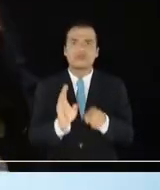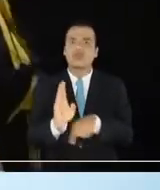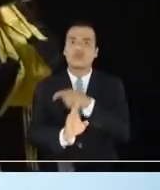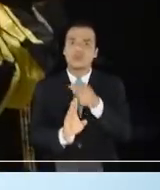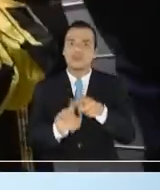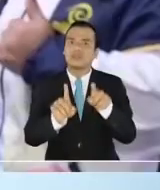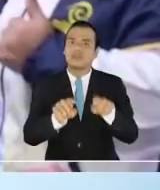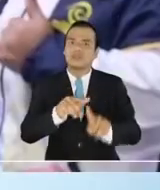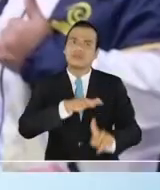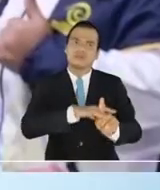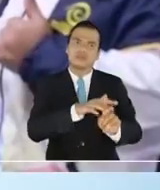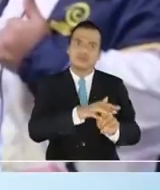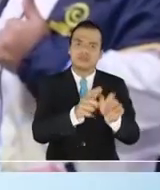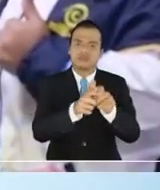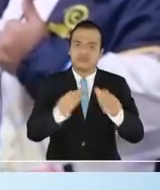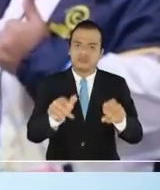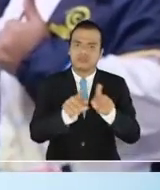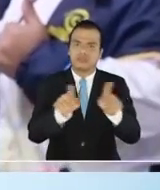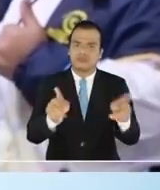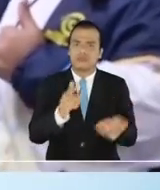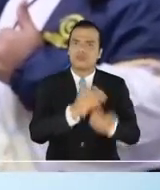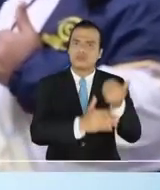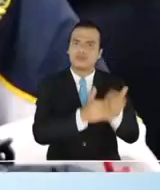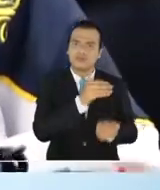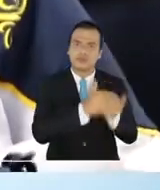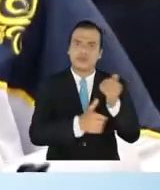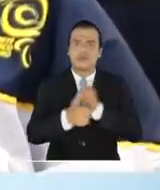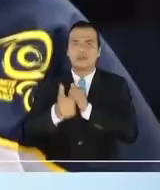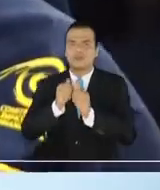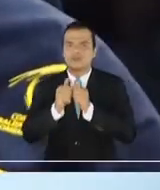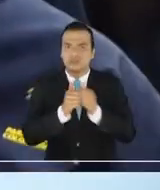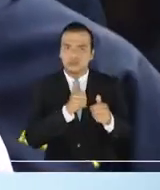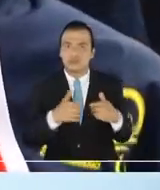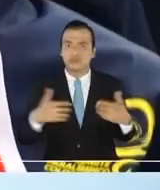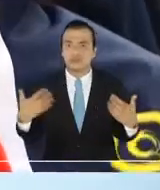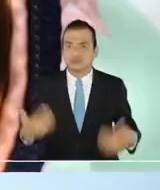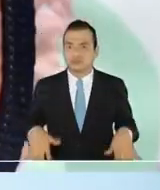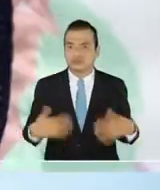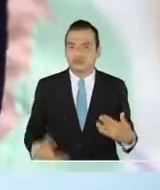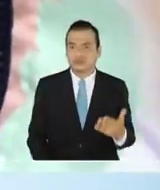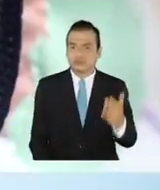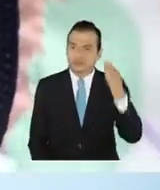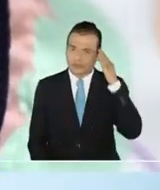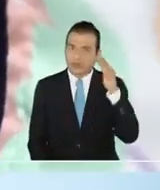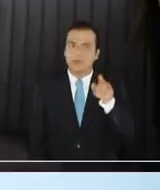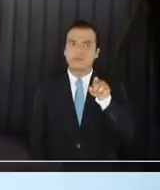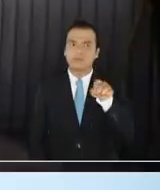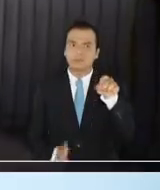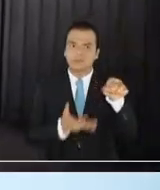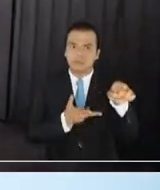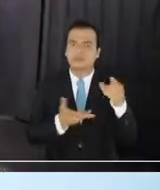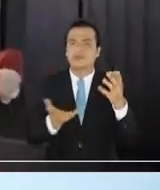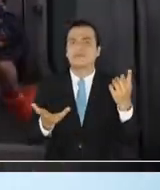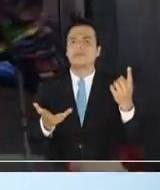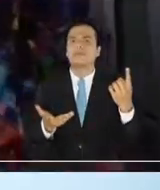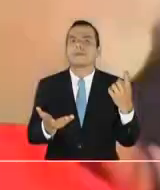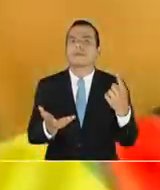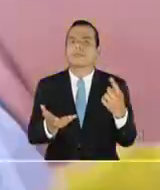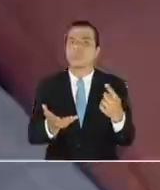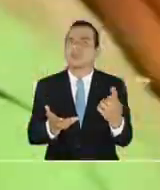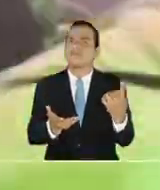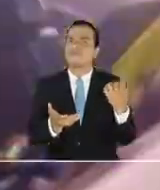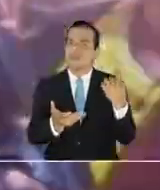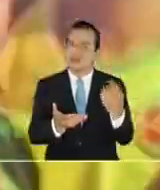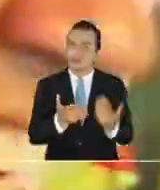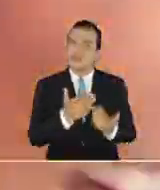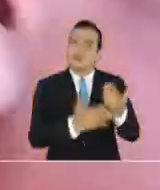jóvenes en en deportes que de pronto no somos tan fuertes como el paraban vinton la para esgrima eh el tenis de mesa